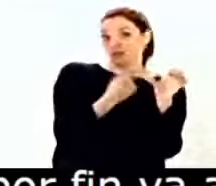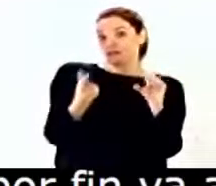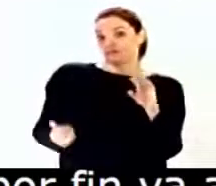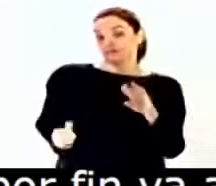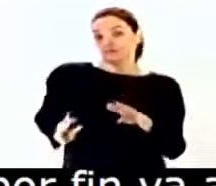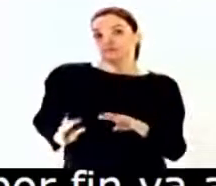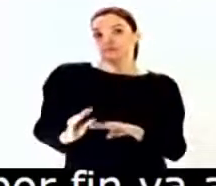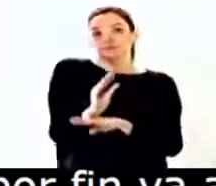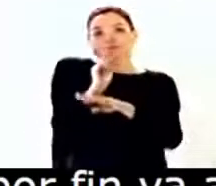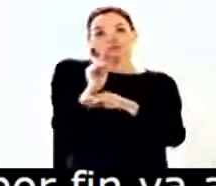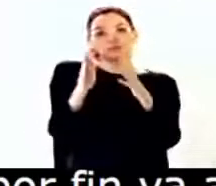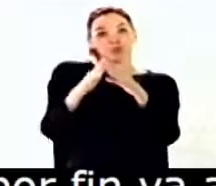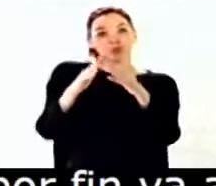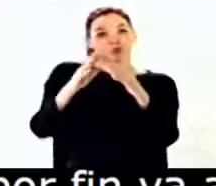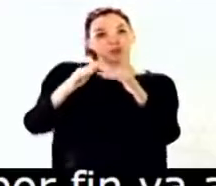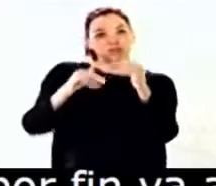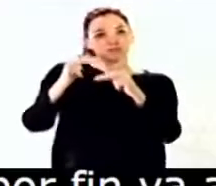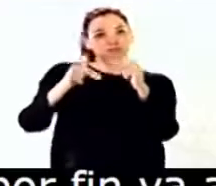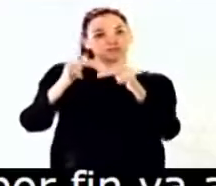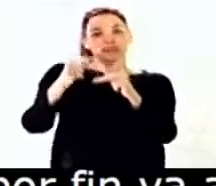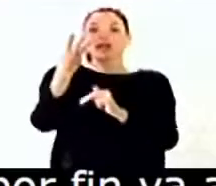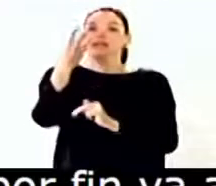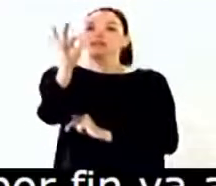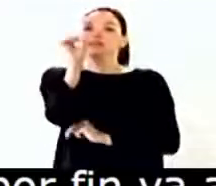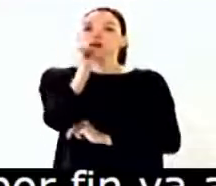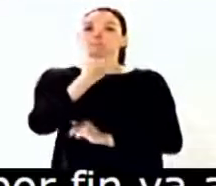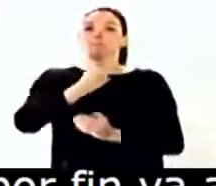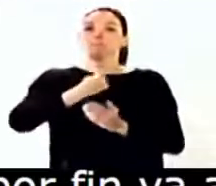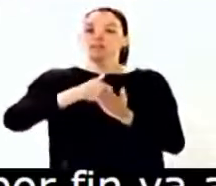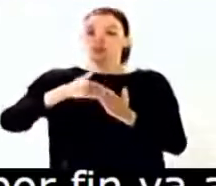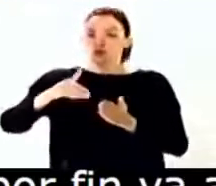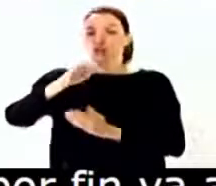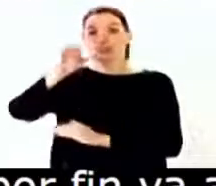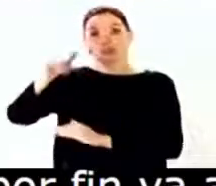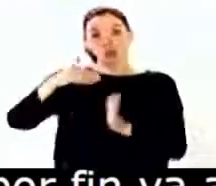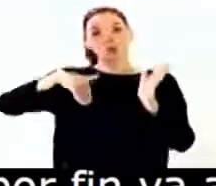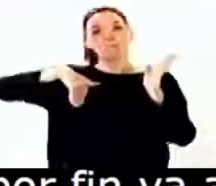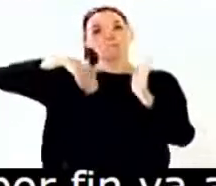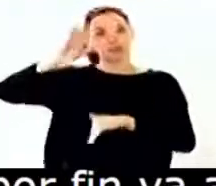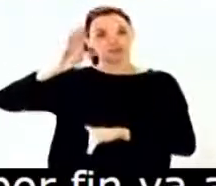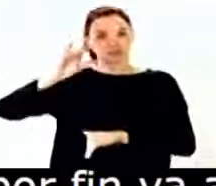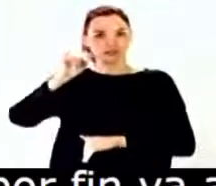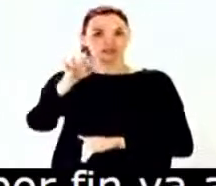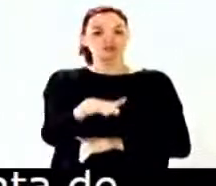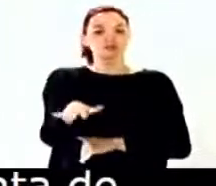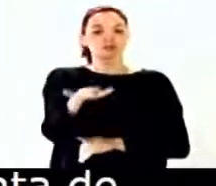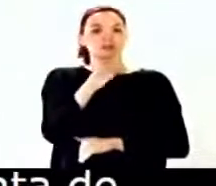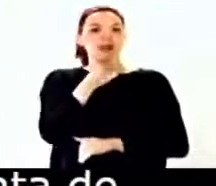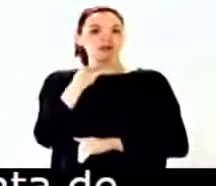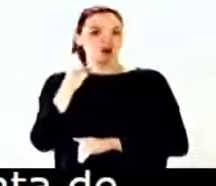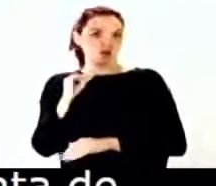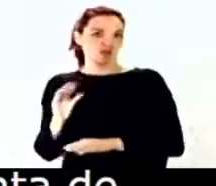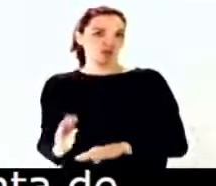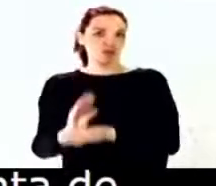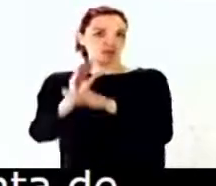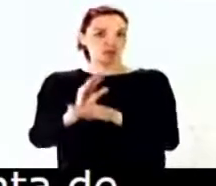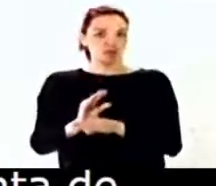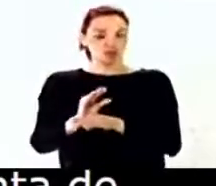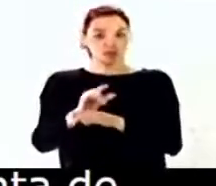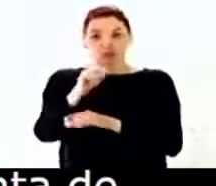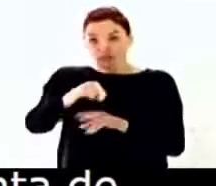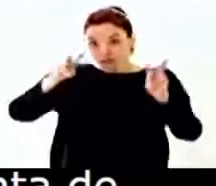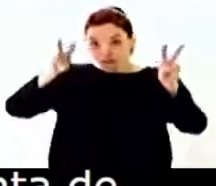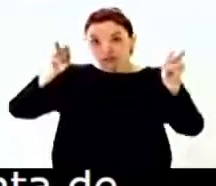esta infraestructura más de 30 millones de euros en la ciudad de Badajoz. Y creo que este es el